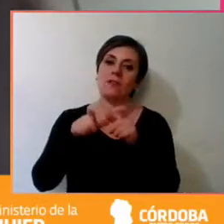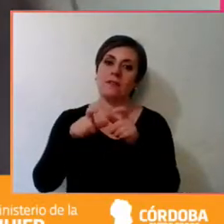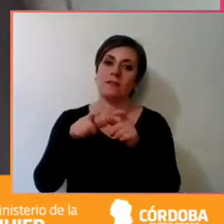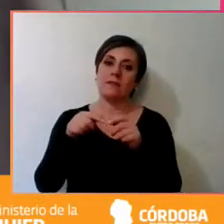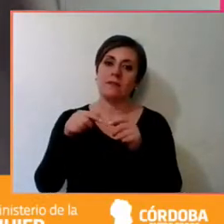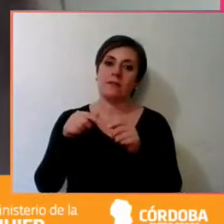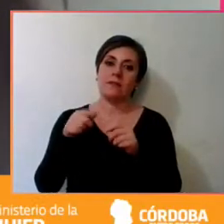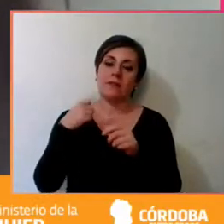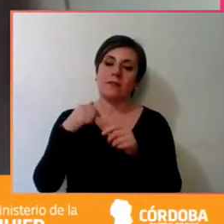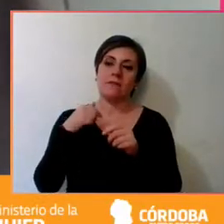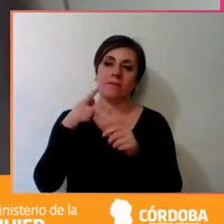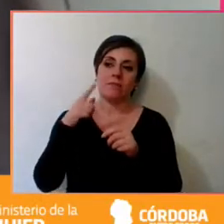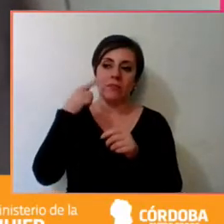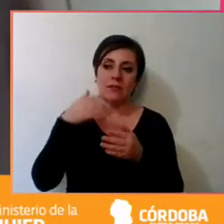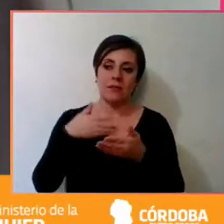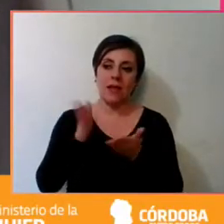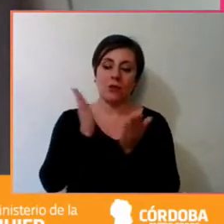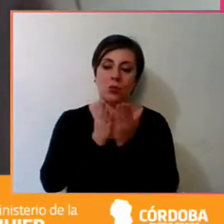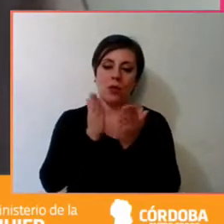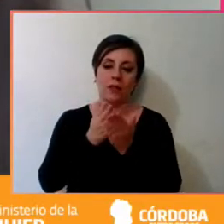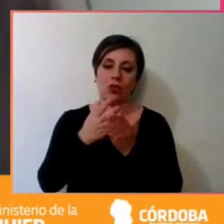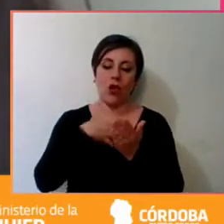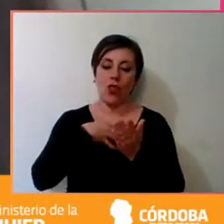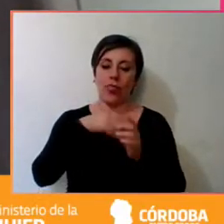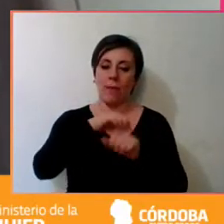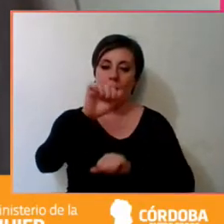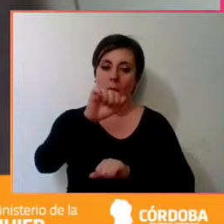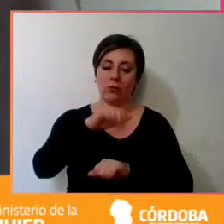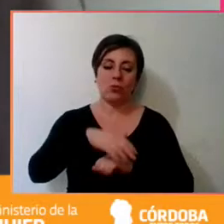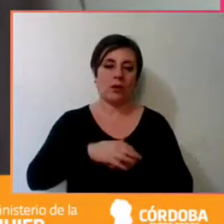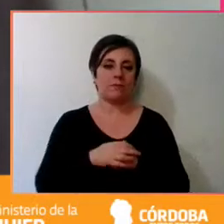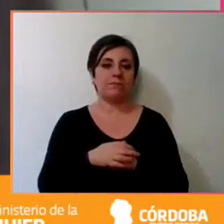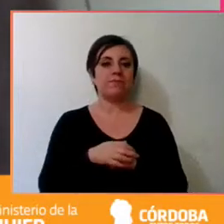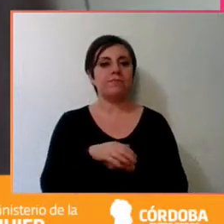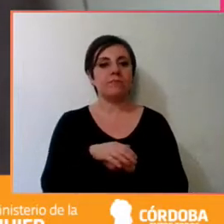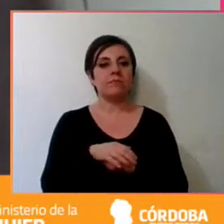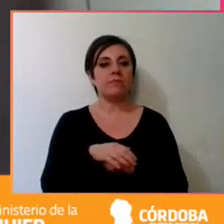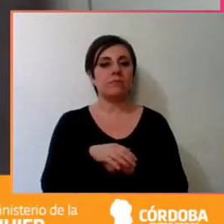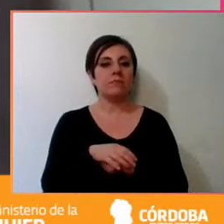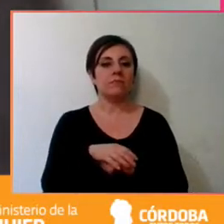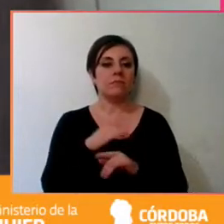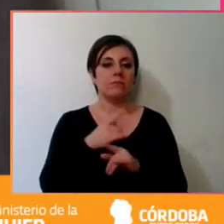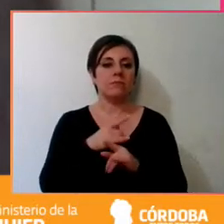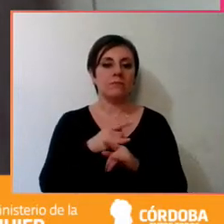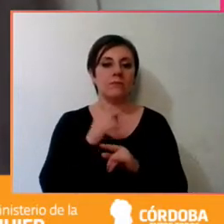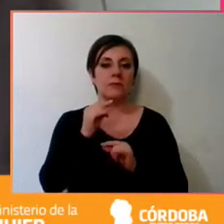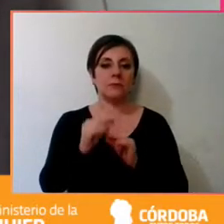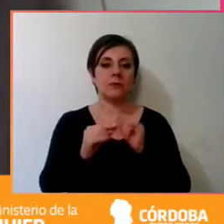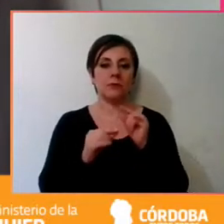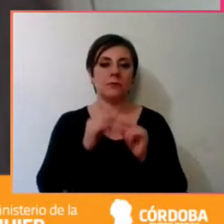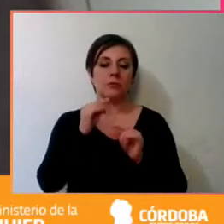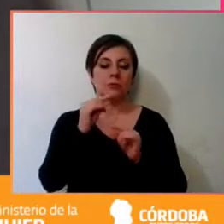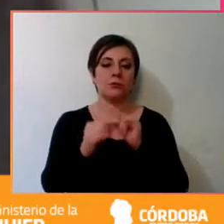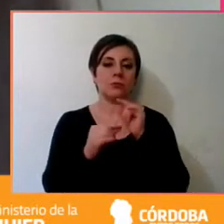siguiendo esta diplomatura. Sin lugar a dudas, el tener cada vez más personas